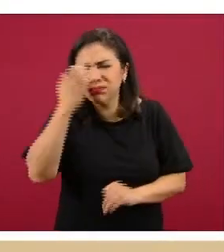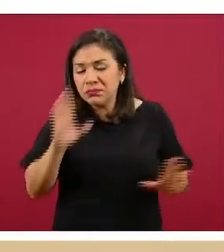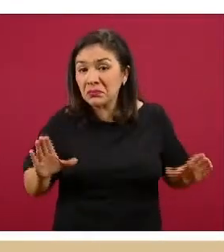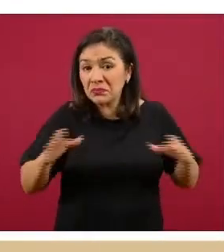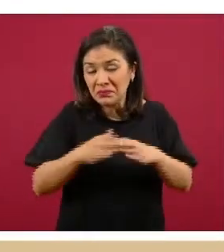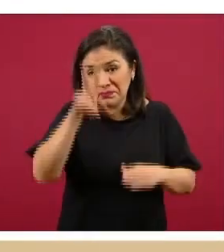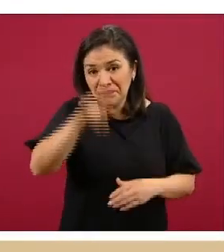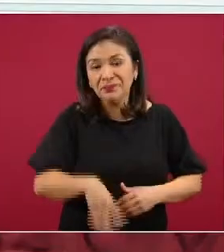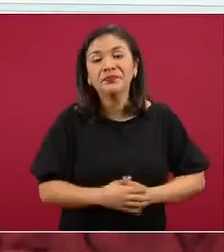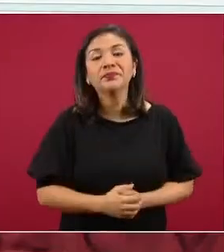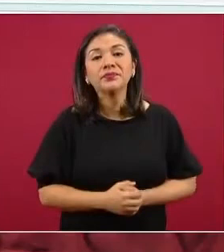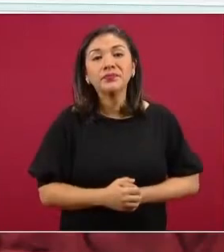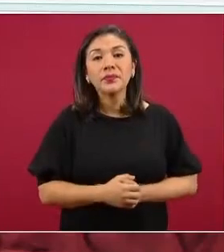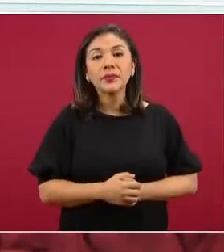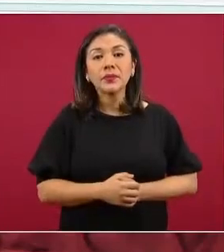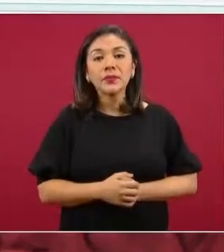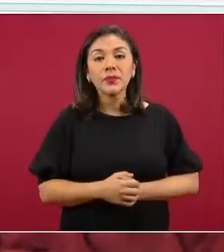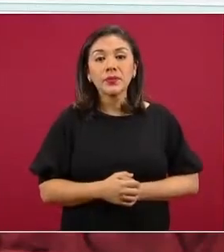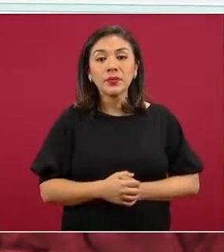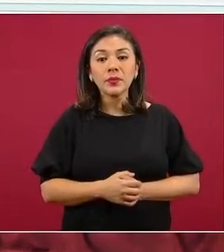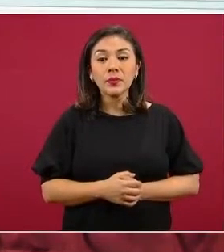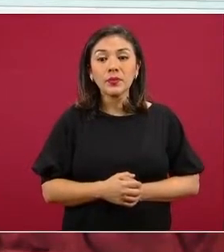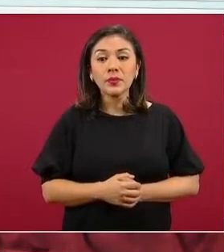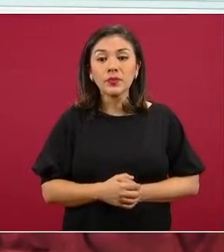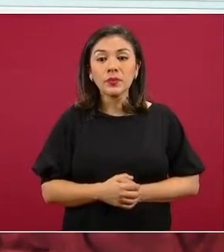estos datos. La siguiente, por favor.